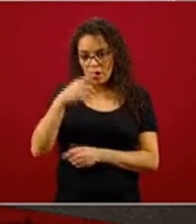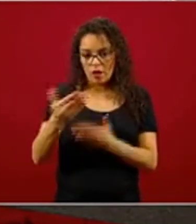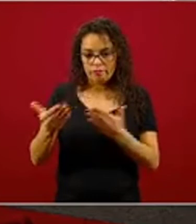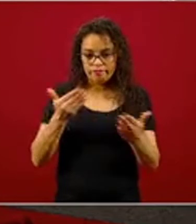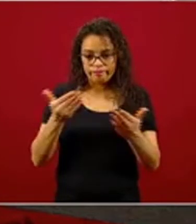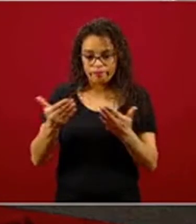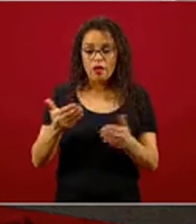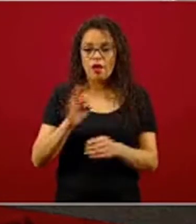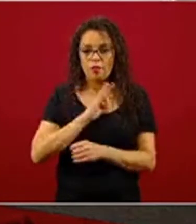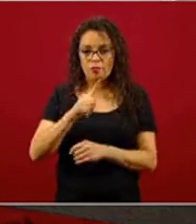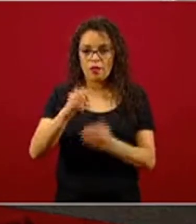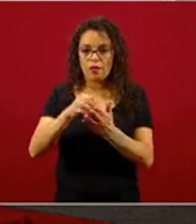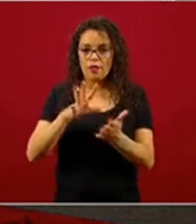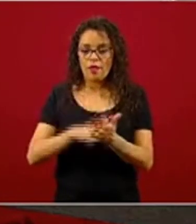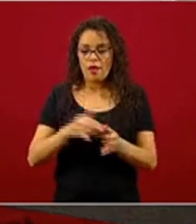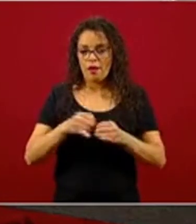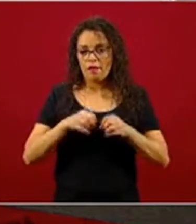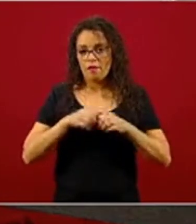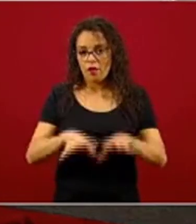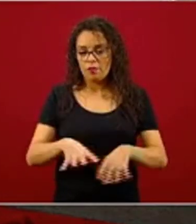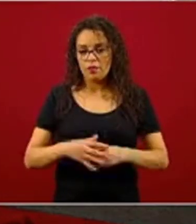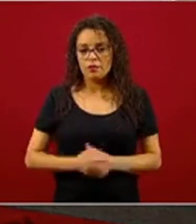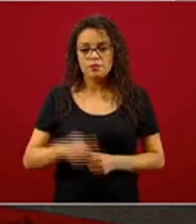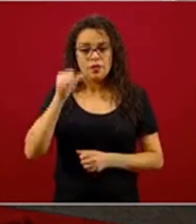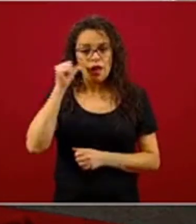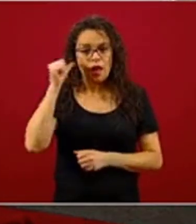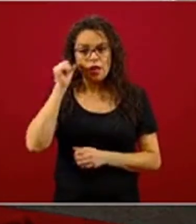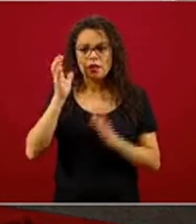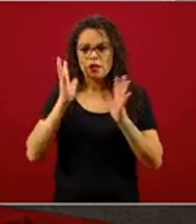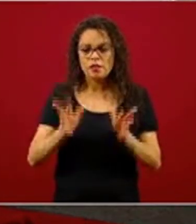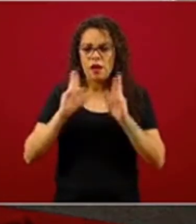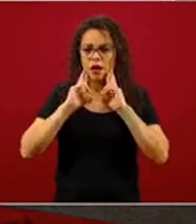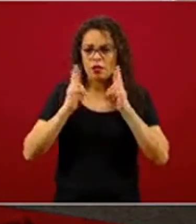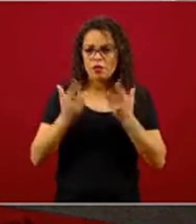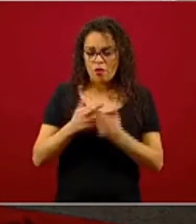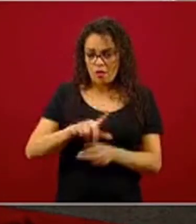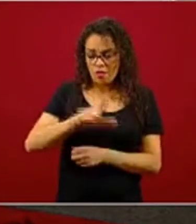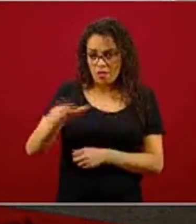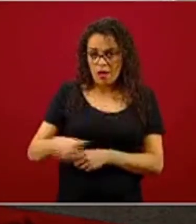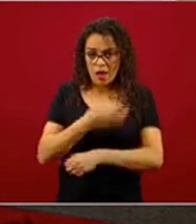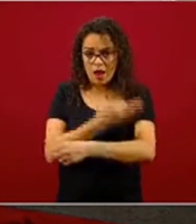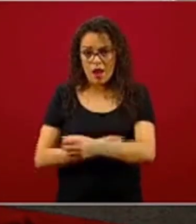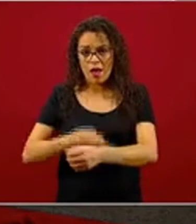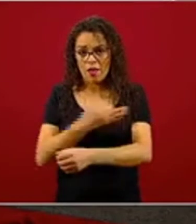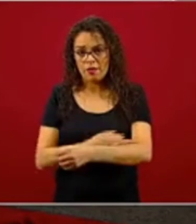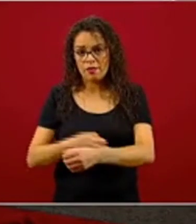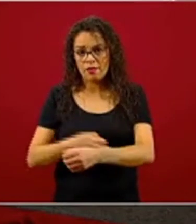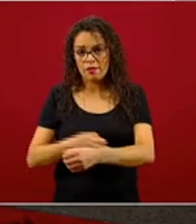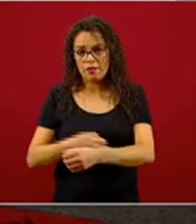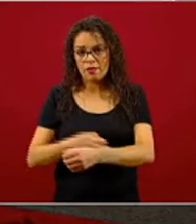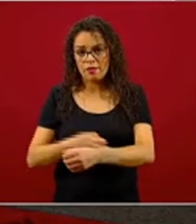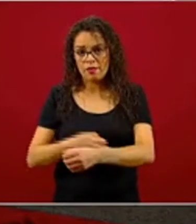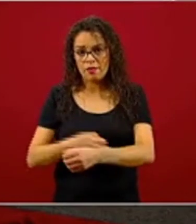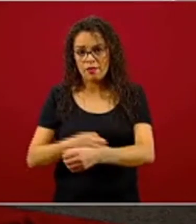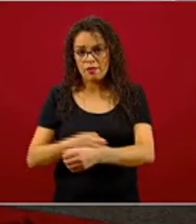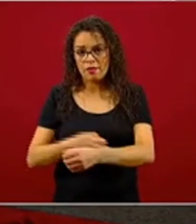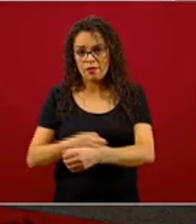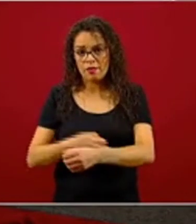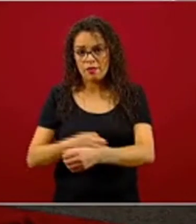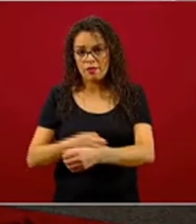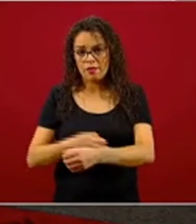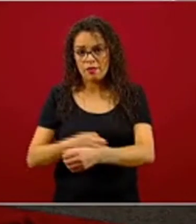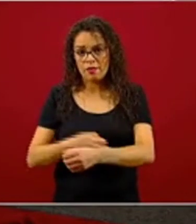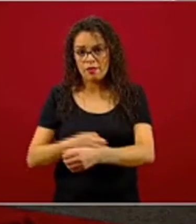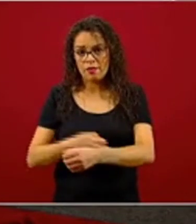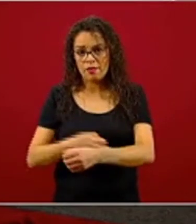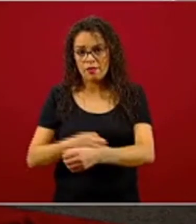información. Ya el día de ayer, después de la reunión, en el transcurso de la tarde, ya muchos estuvieron enviando la información, solicitando